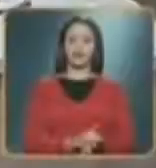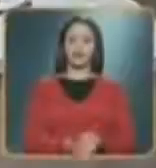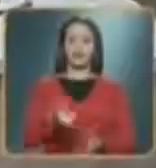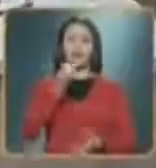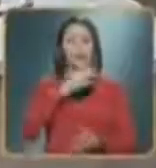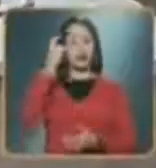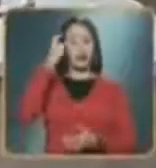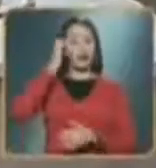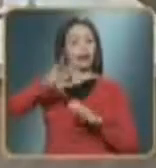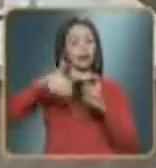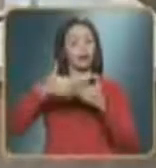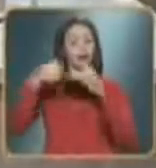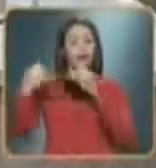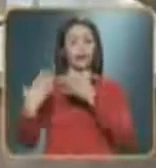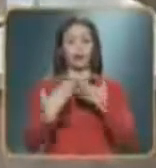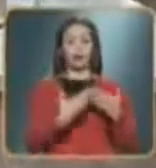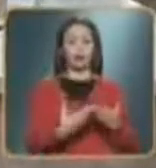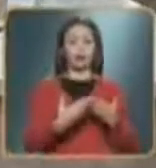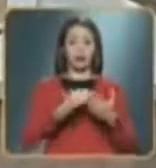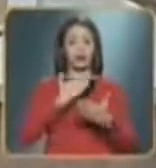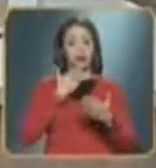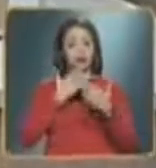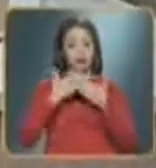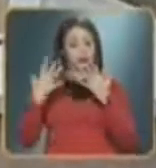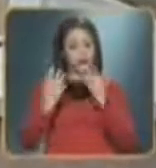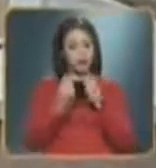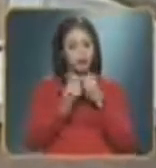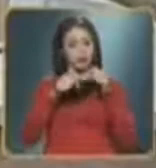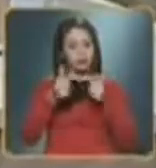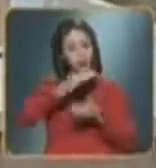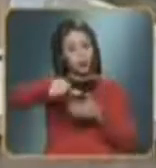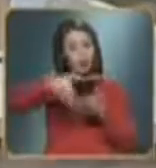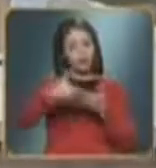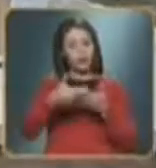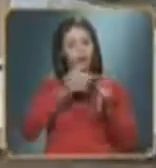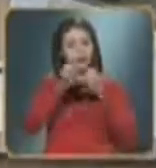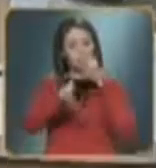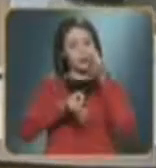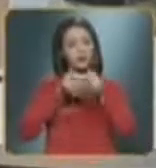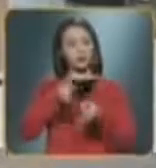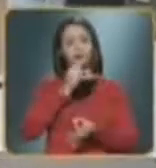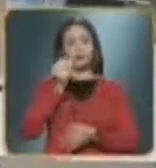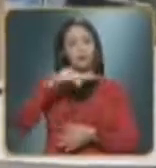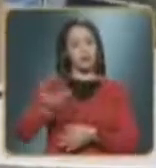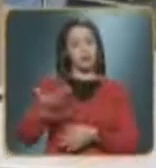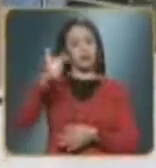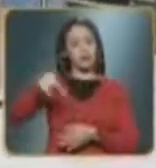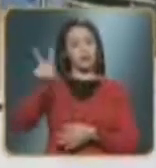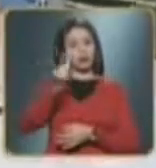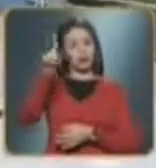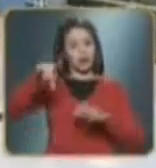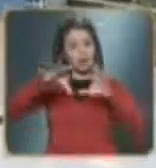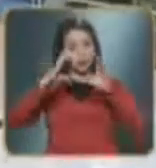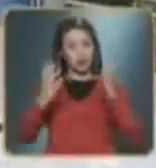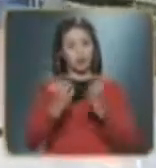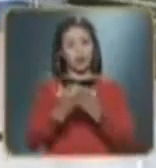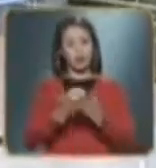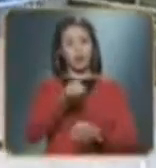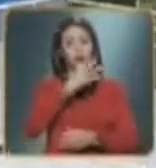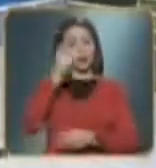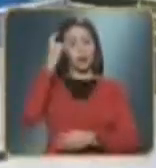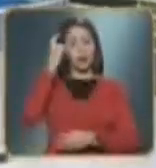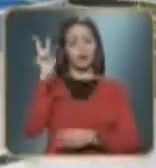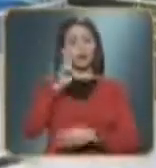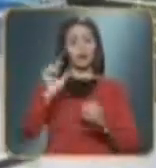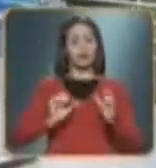muy buenos días tengan todos y bienvenidos Héctor Matos y gaudi peroso les presentaremos las noticias más destacadas en Venezuela y el mundo